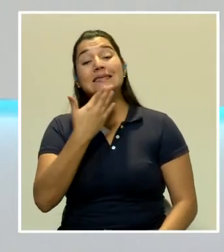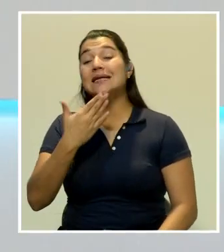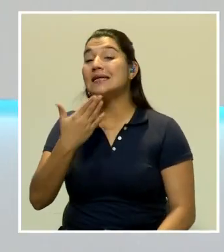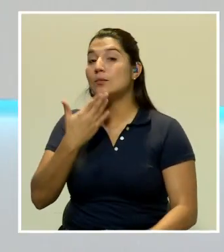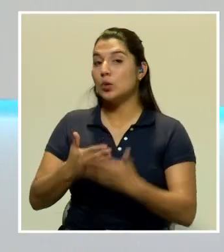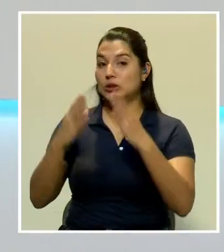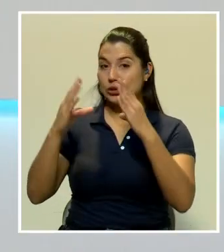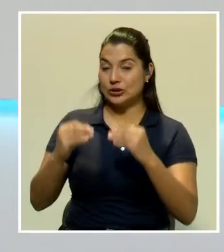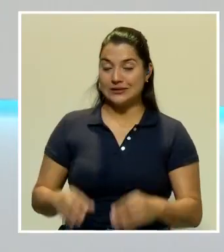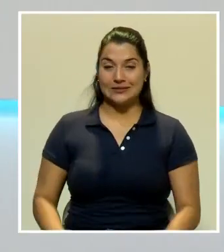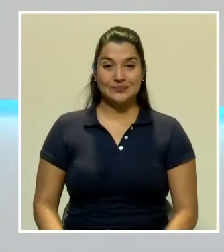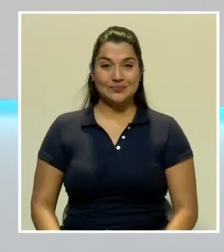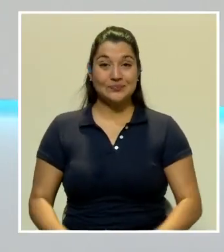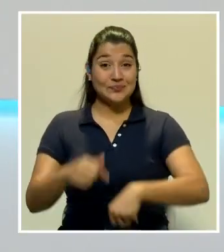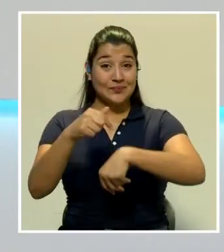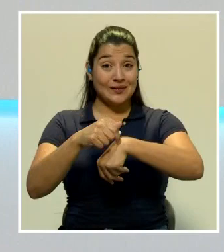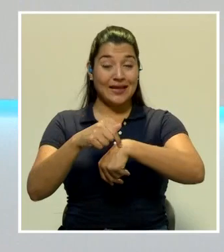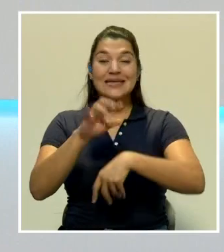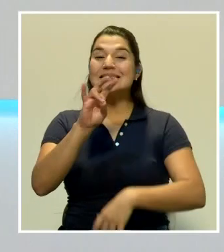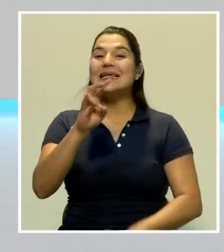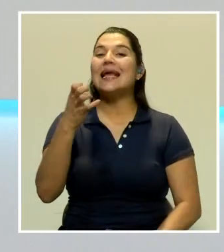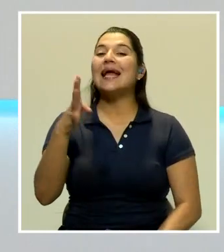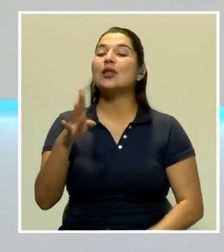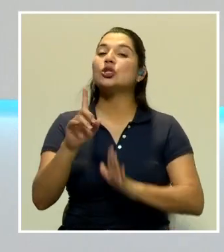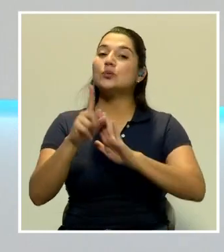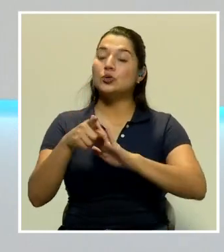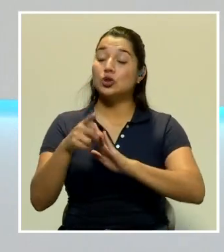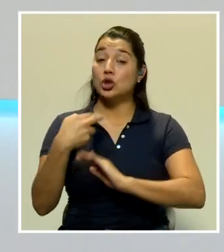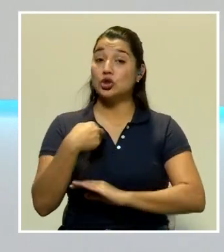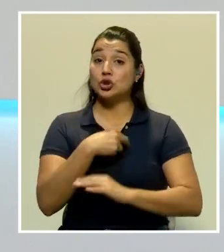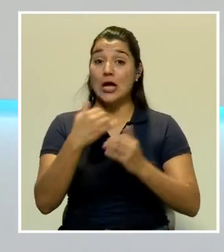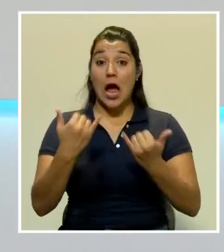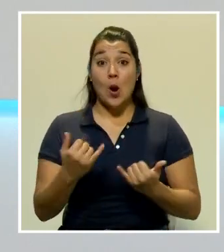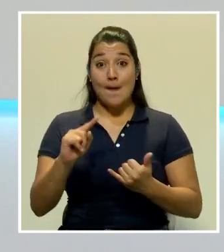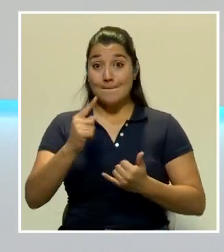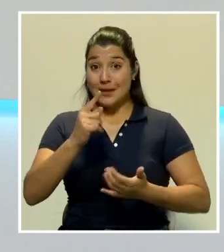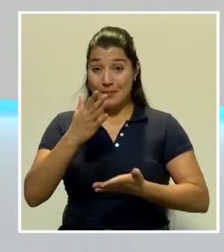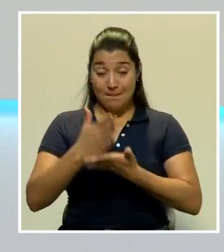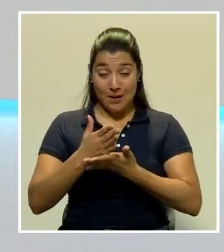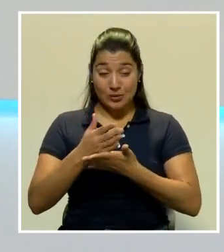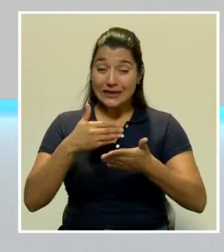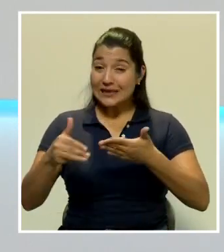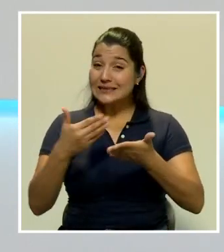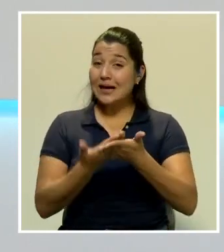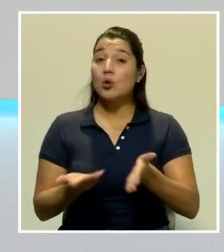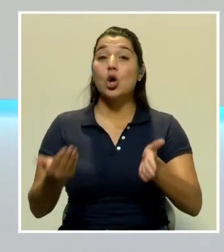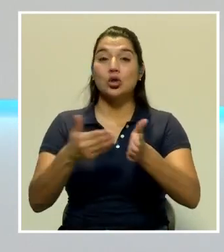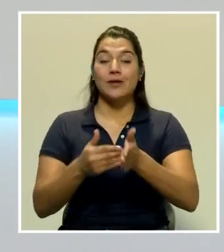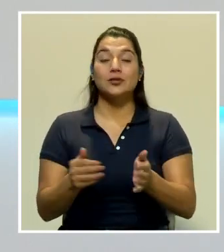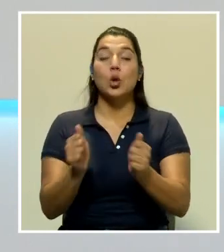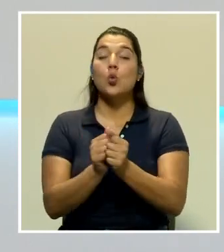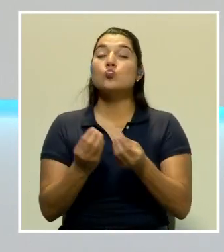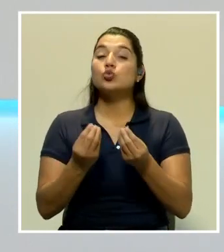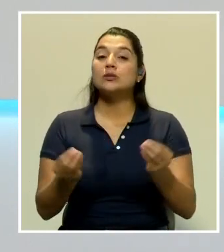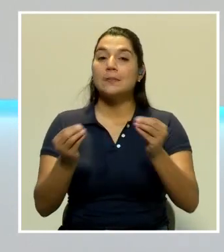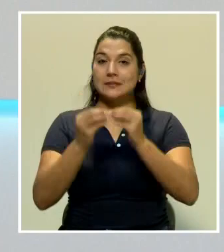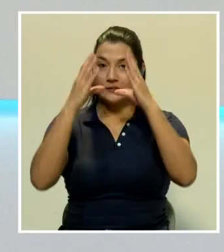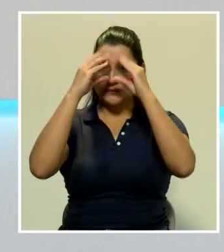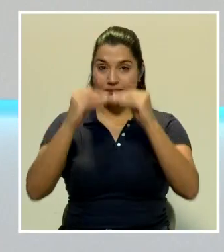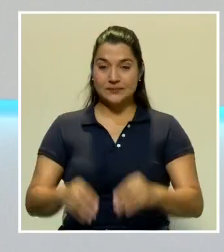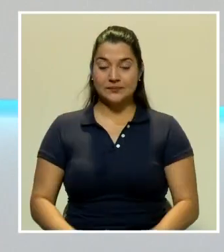noches. 7 de la noche con 14 minutos, hacemos la primera pausa y enseguida volvemos con mucho más.